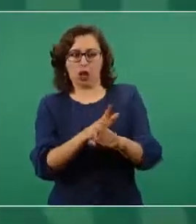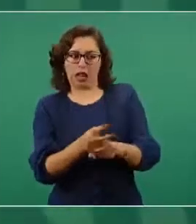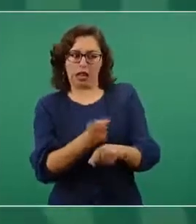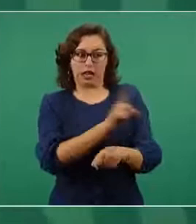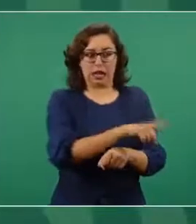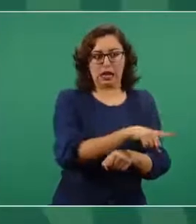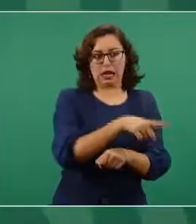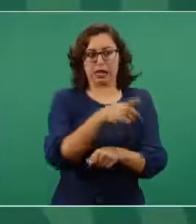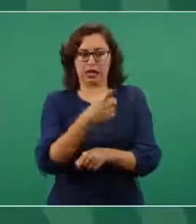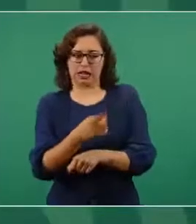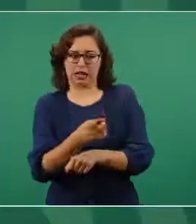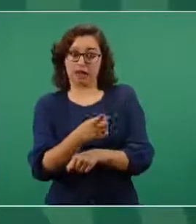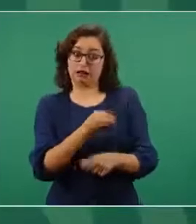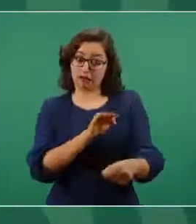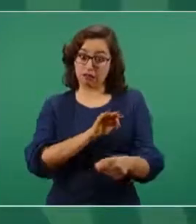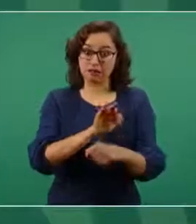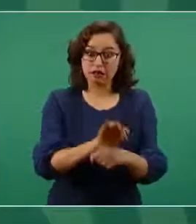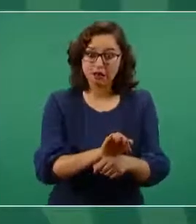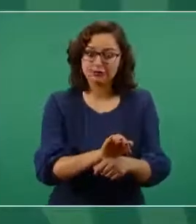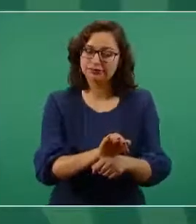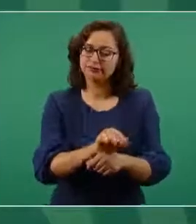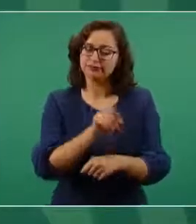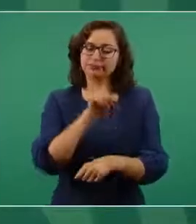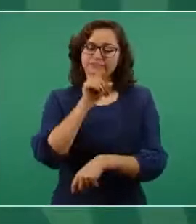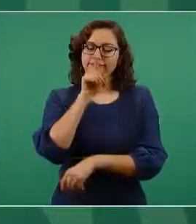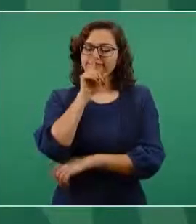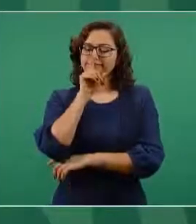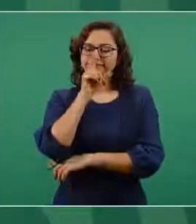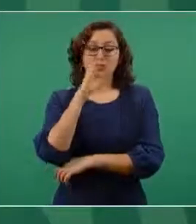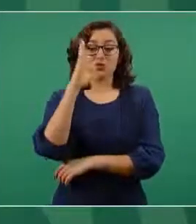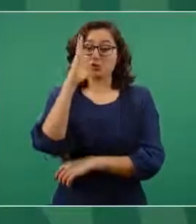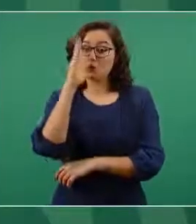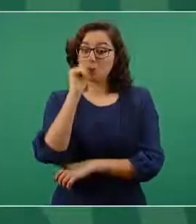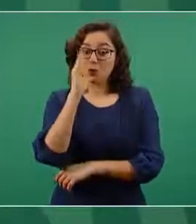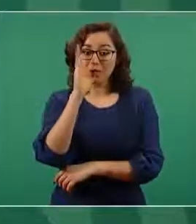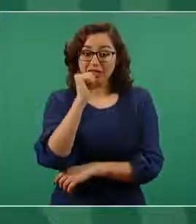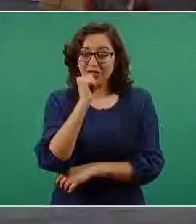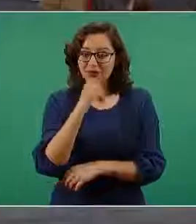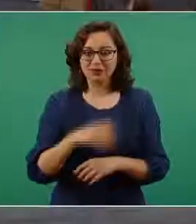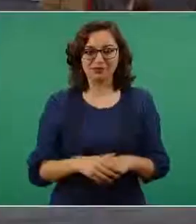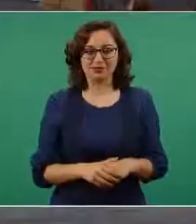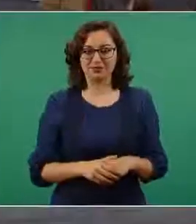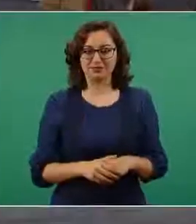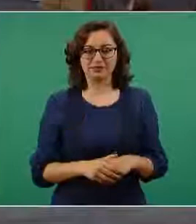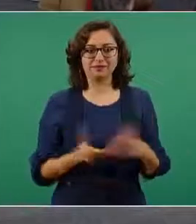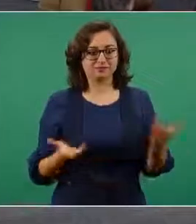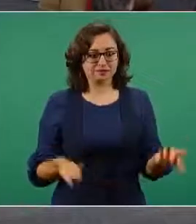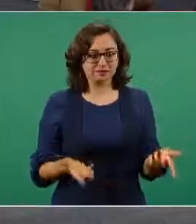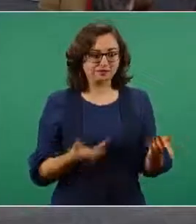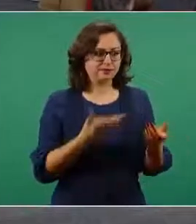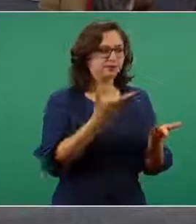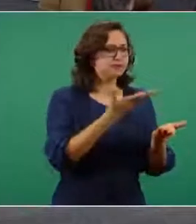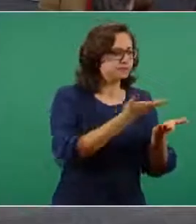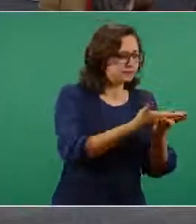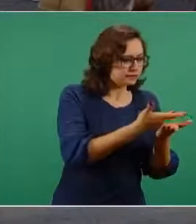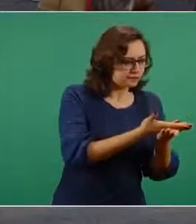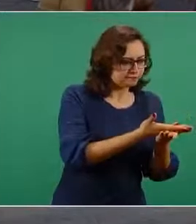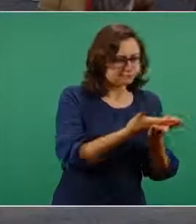Entonces, lo mejor es escuchar a todos y llegar a acuerdo. Entonces, lo vamos a seguir haciendo.